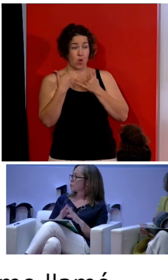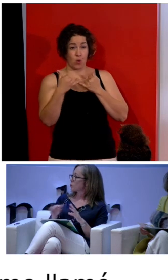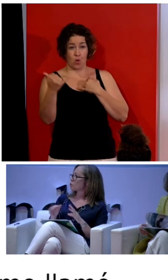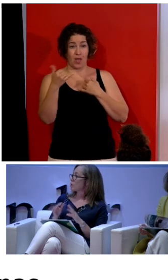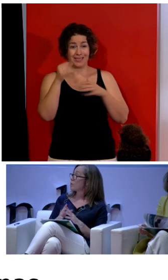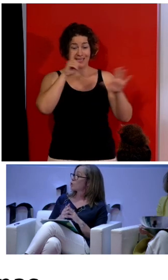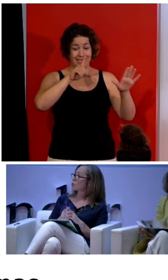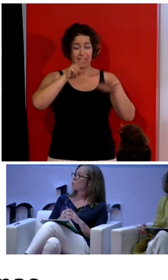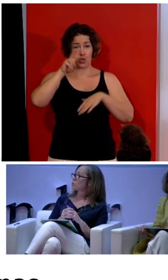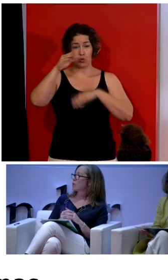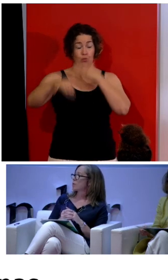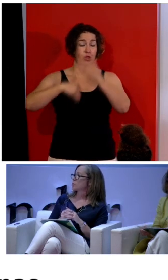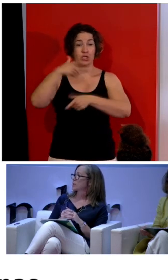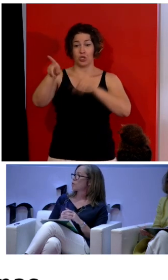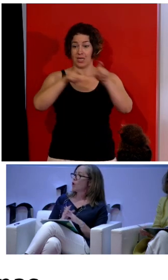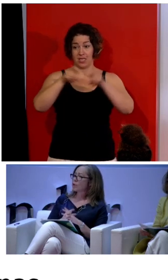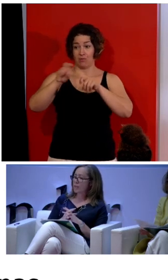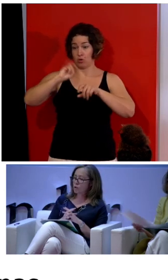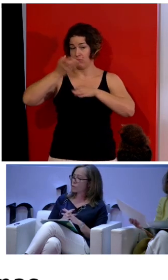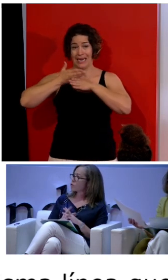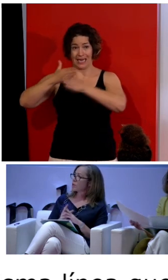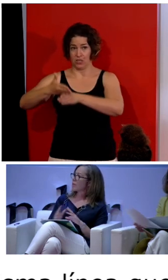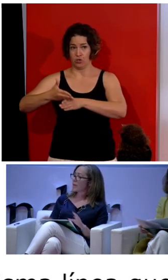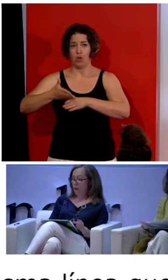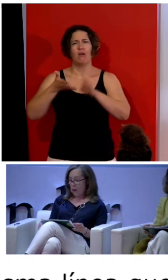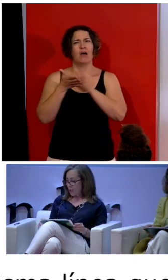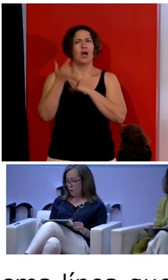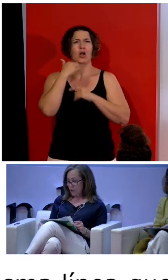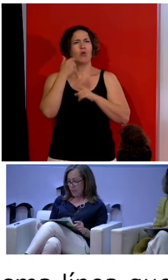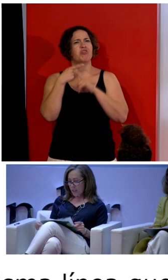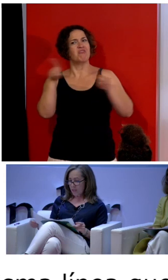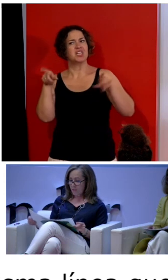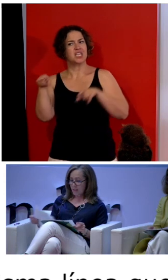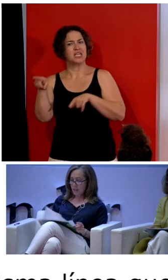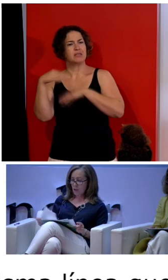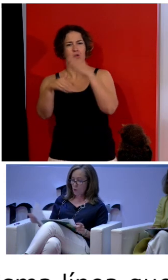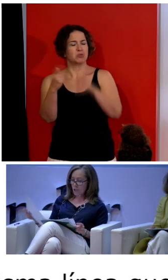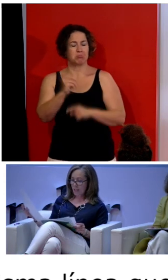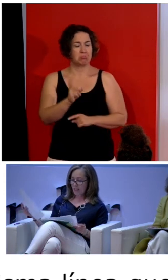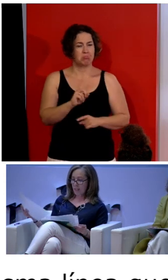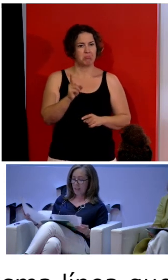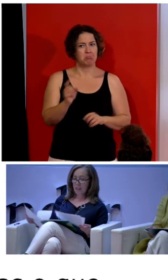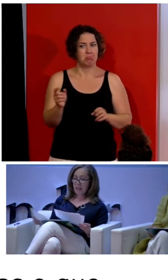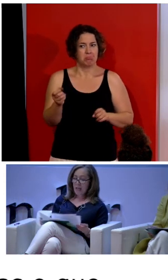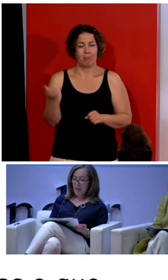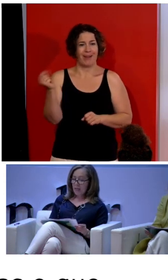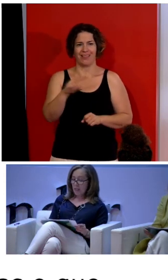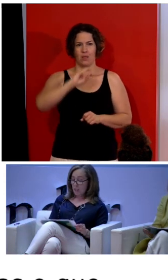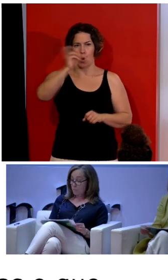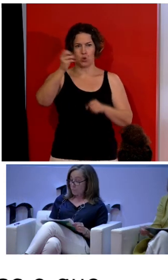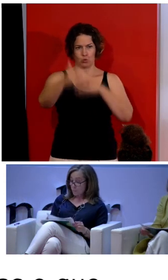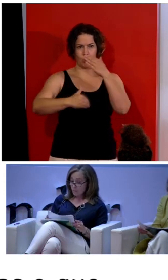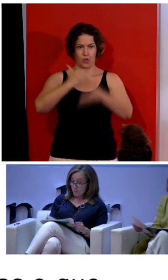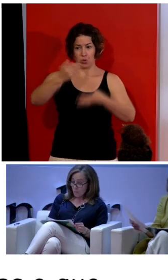62 procesos selectivos que tuvimos el año pasado. O sea, en eso no se ha diferenciado en